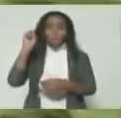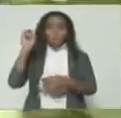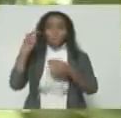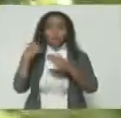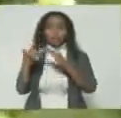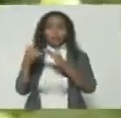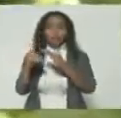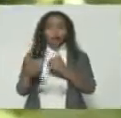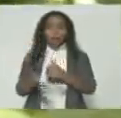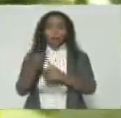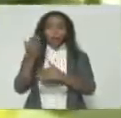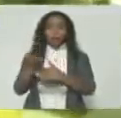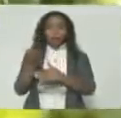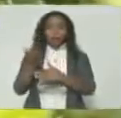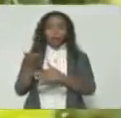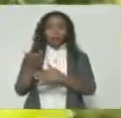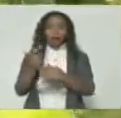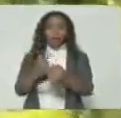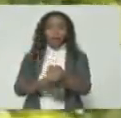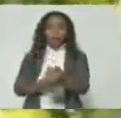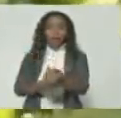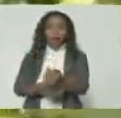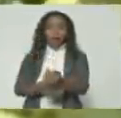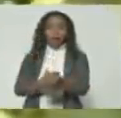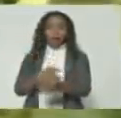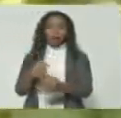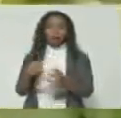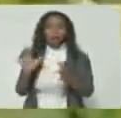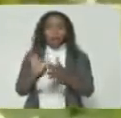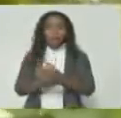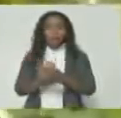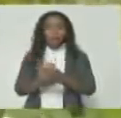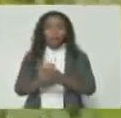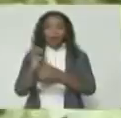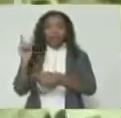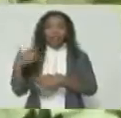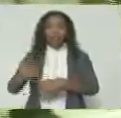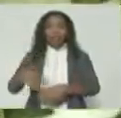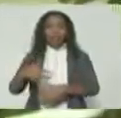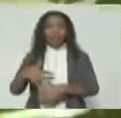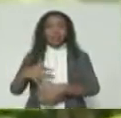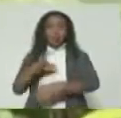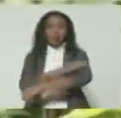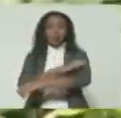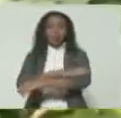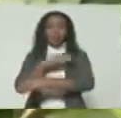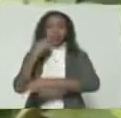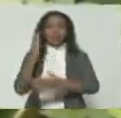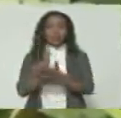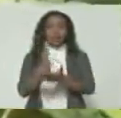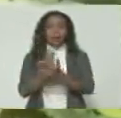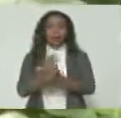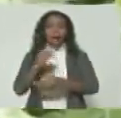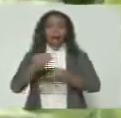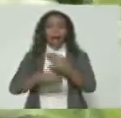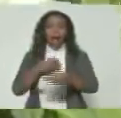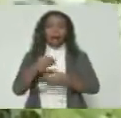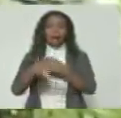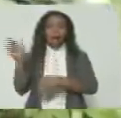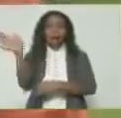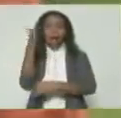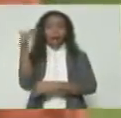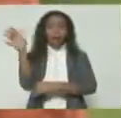contundente, hermano y camarada, a esa derecha pátrida que siempre lleva la bandera en contra